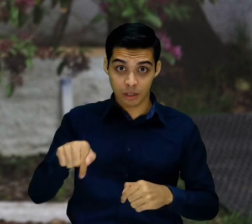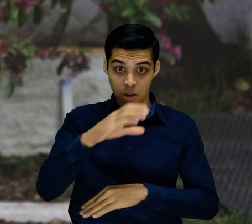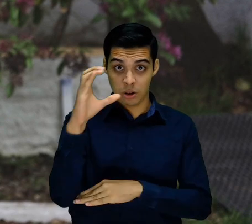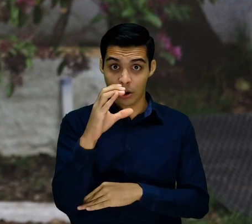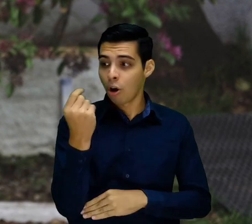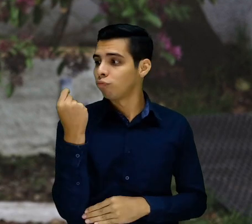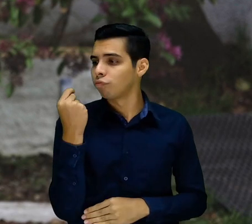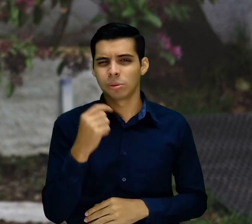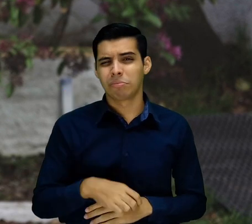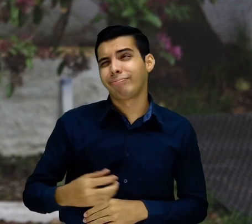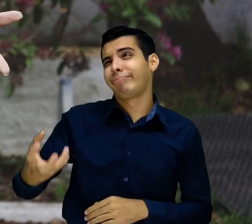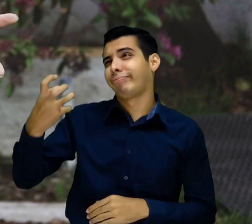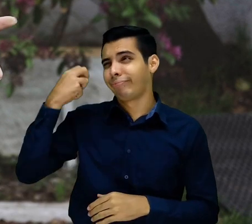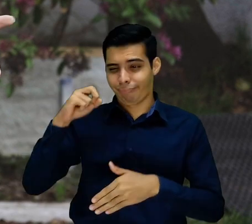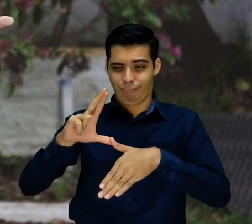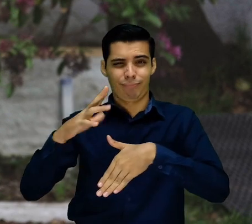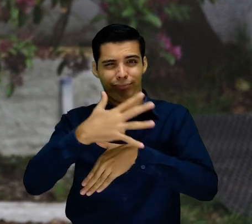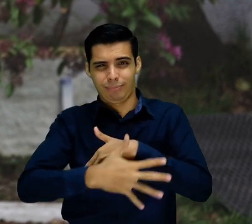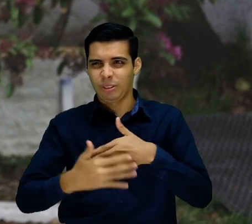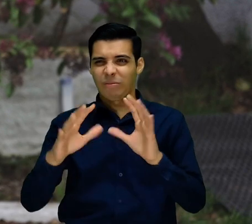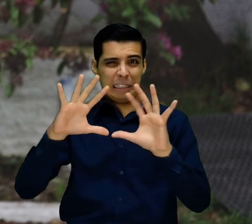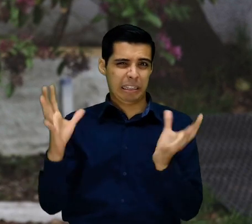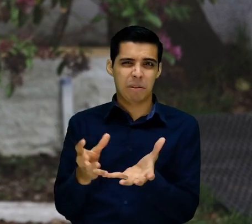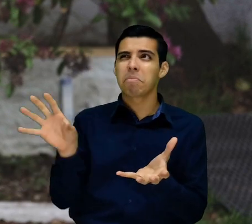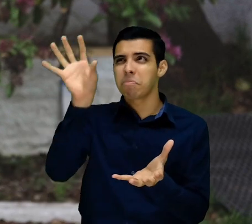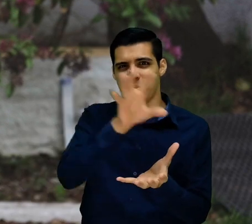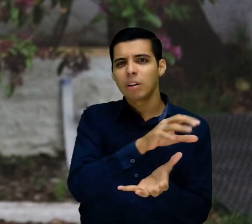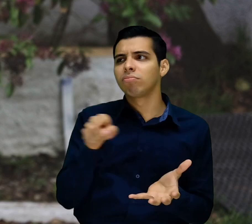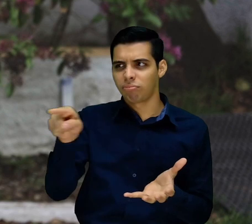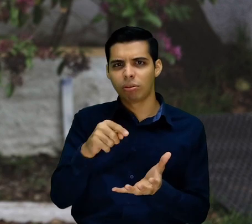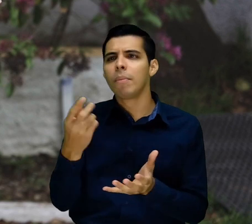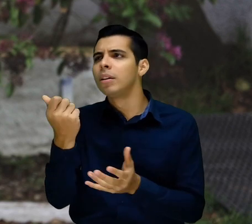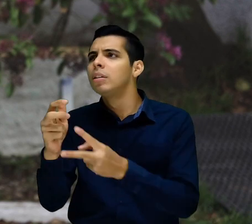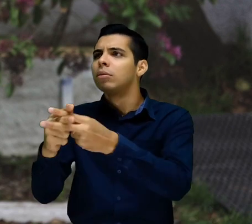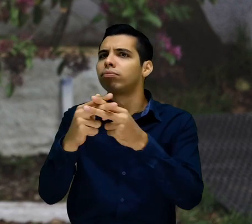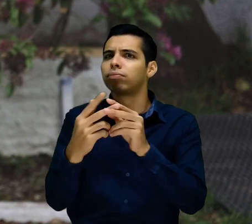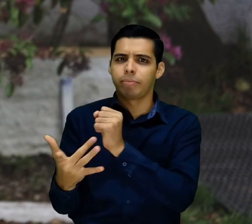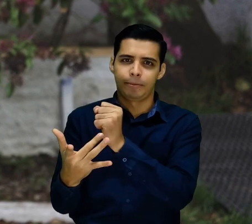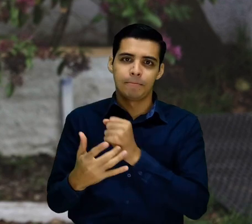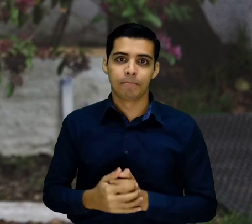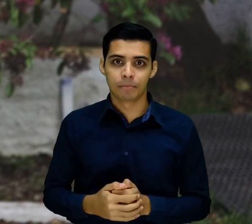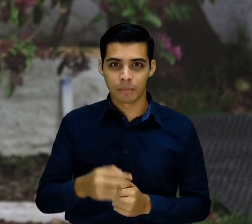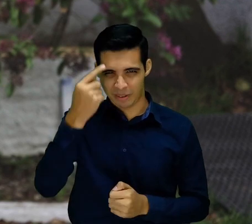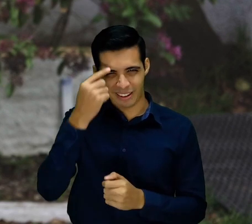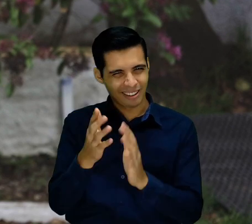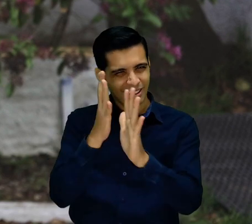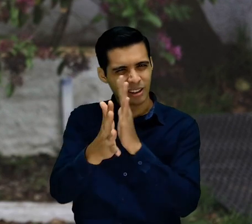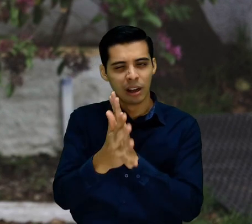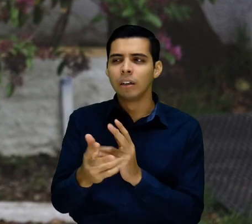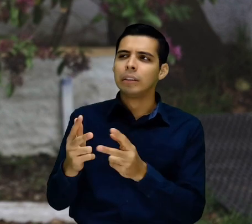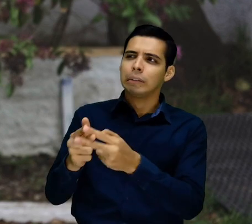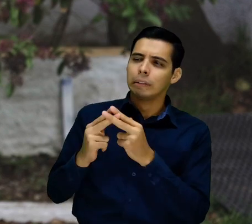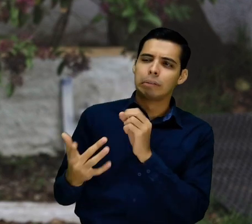de hecho, para ninguna economía a nivel mundial. Ahora bien, retomando un poco nuestra realidad, ¿qué tan buenos o malos son estos